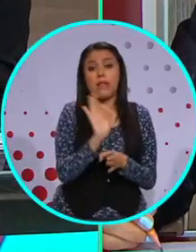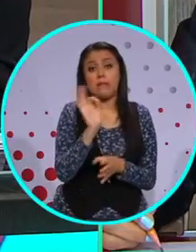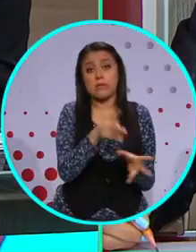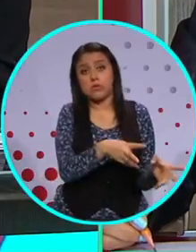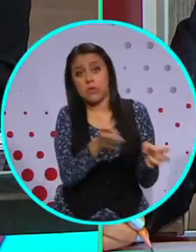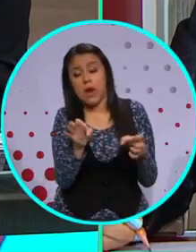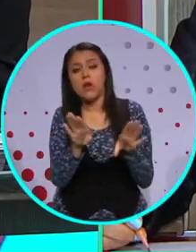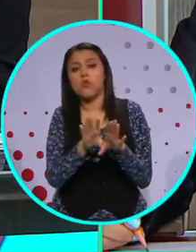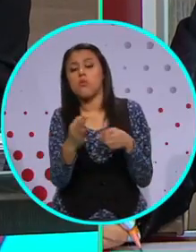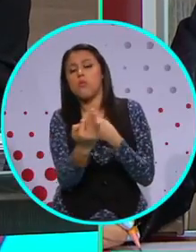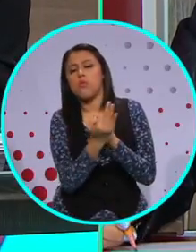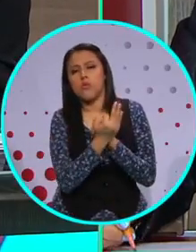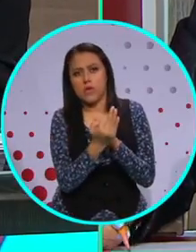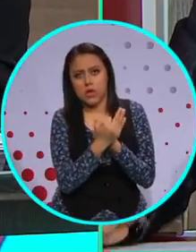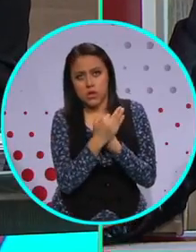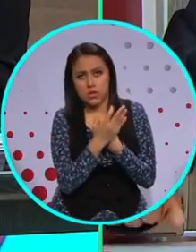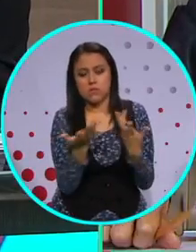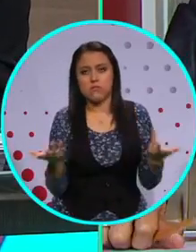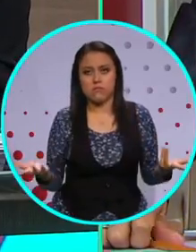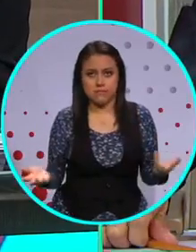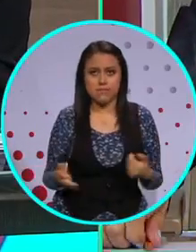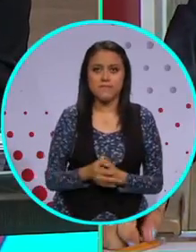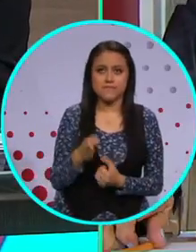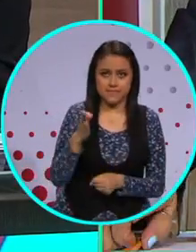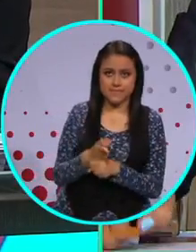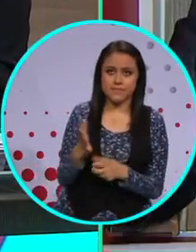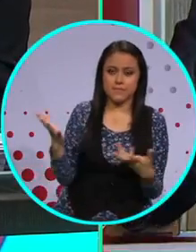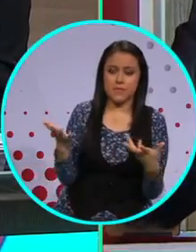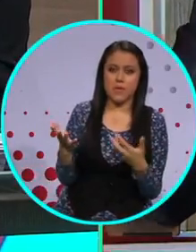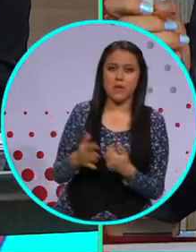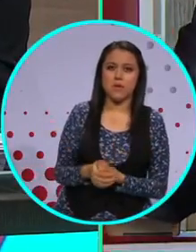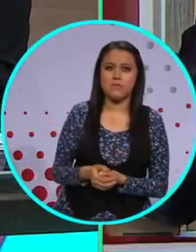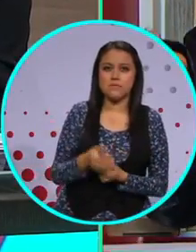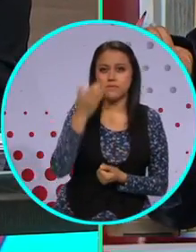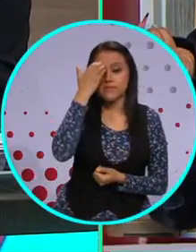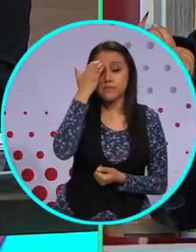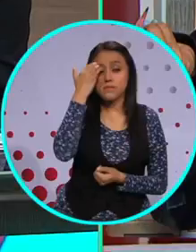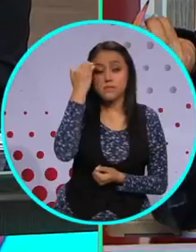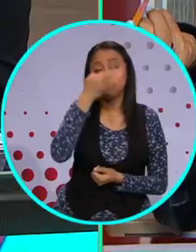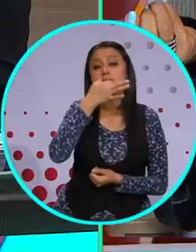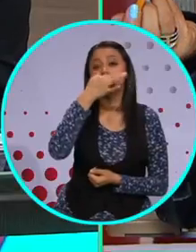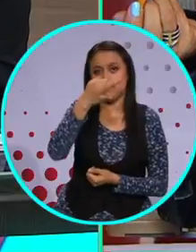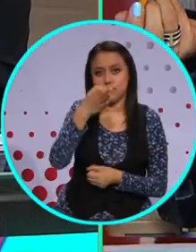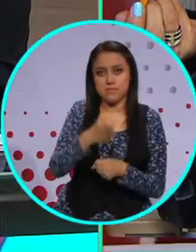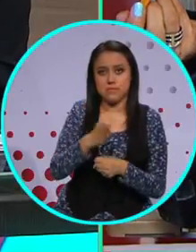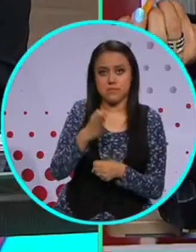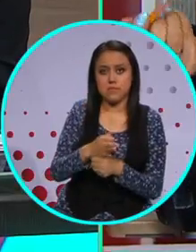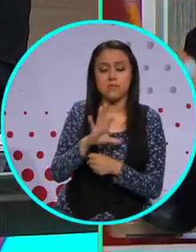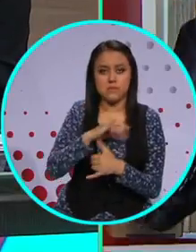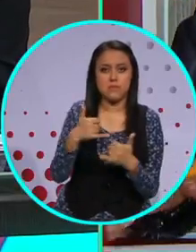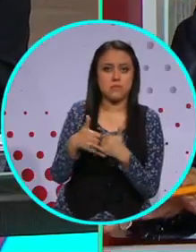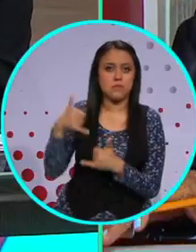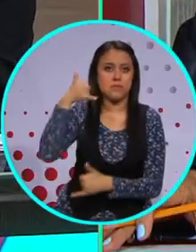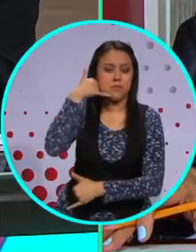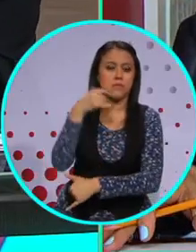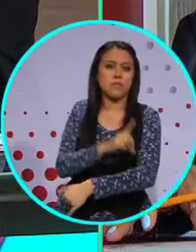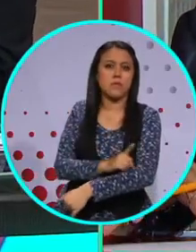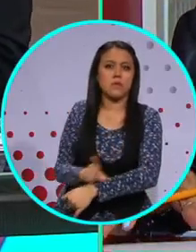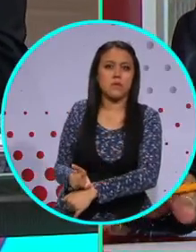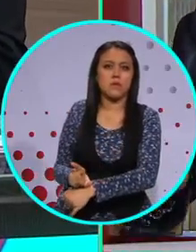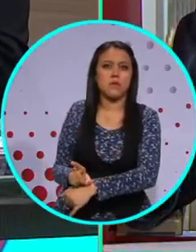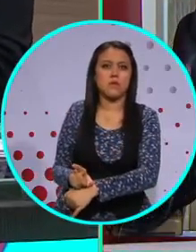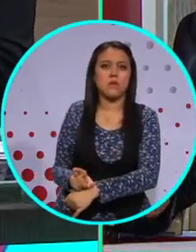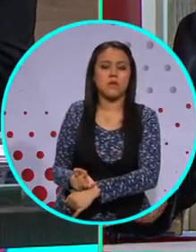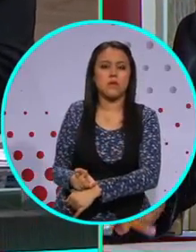hombre para que no le puedas una jugarreta que si ese señor le comentó ya hable a la delegación yo